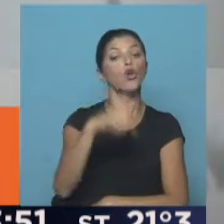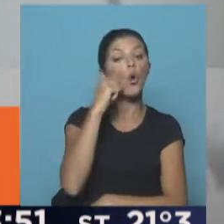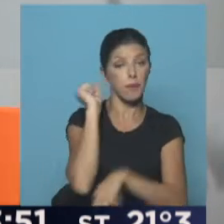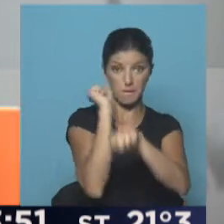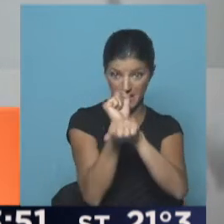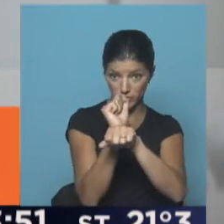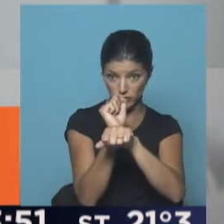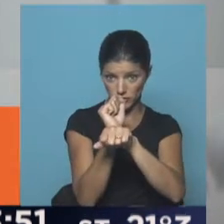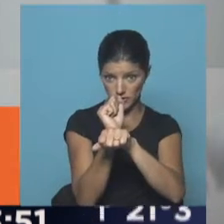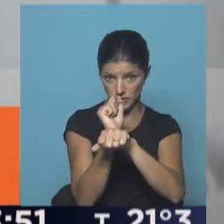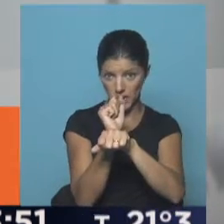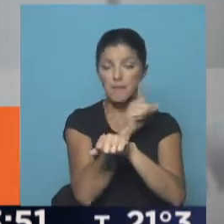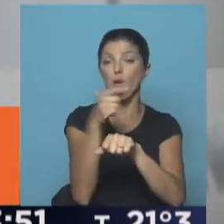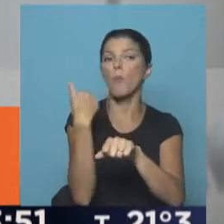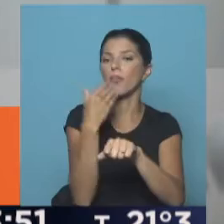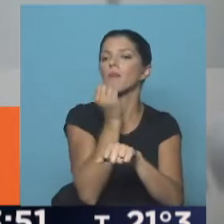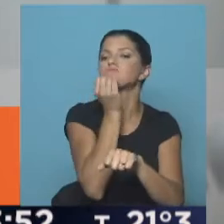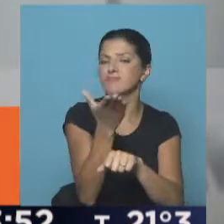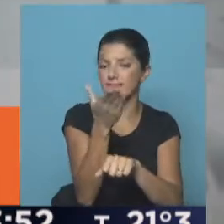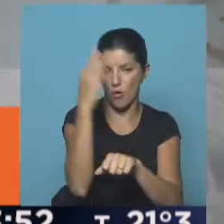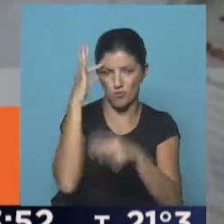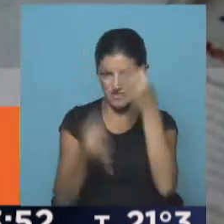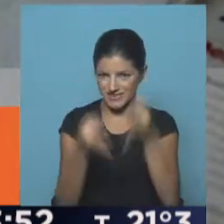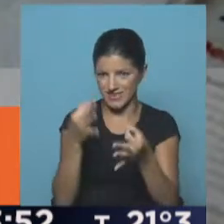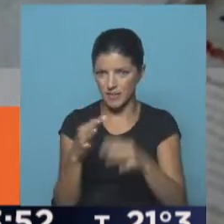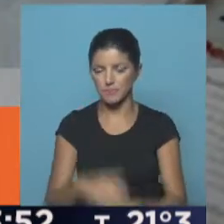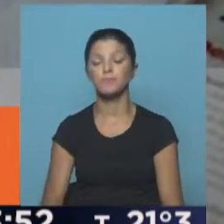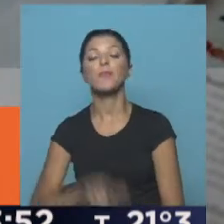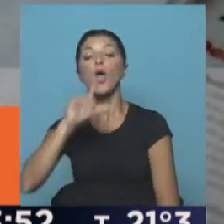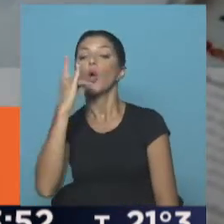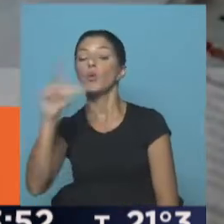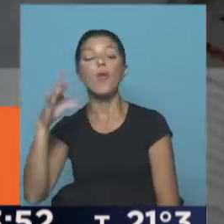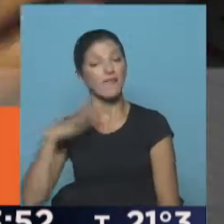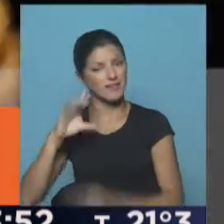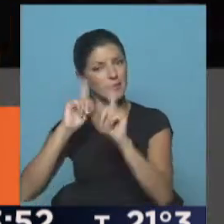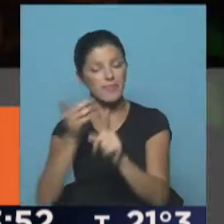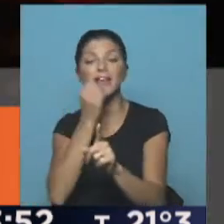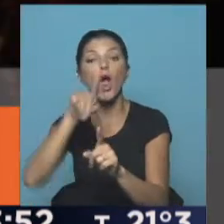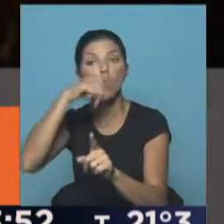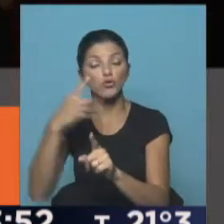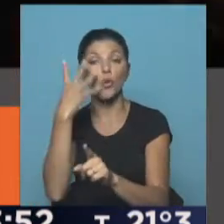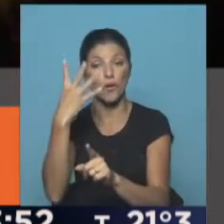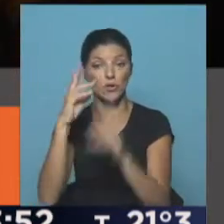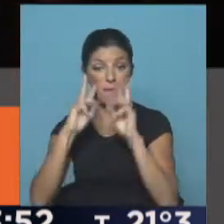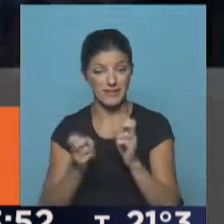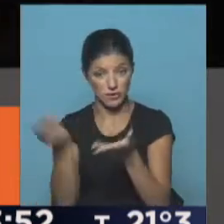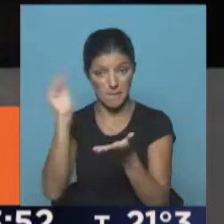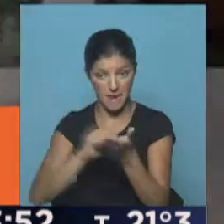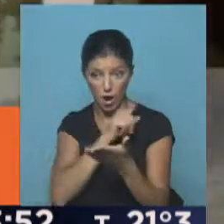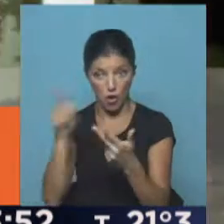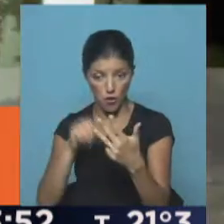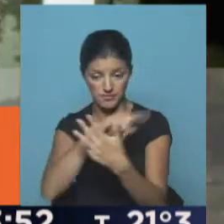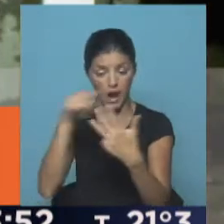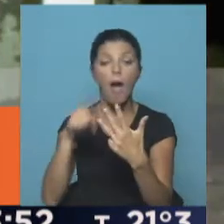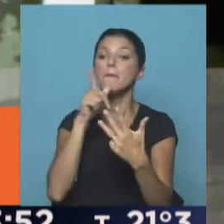detenido para que no confesara ante la justicia. Lula aún tiene pendiente declarar en otros 4 casos en que es